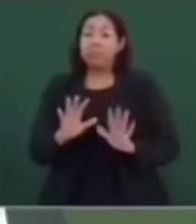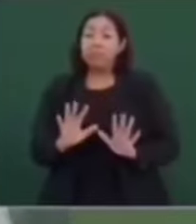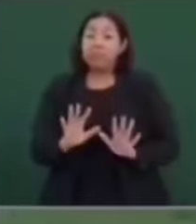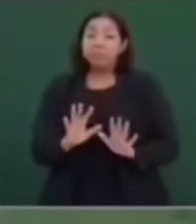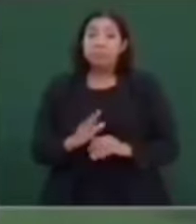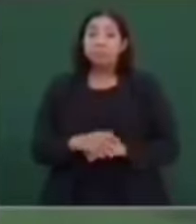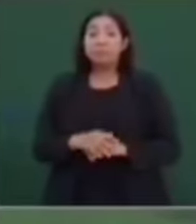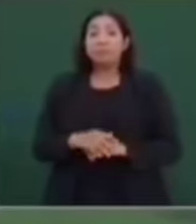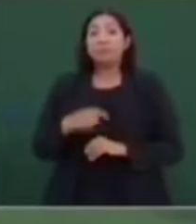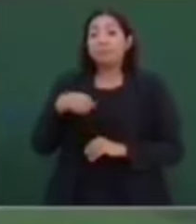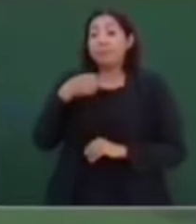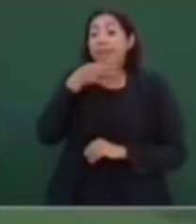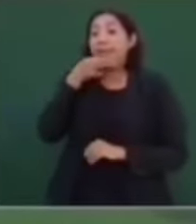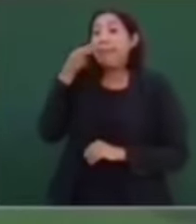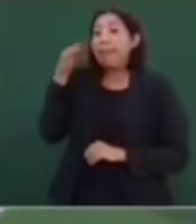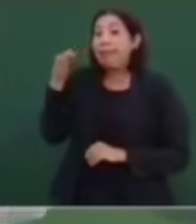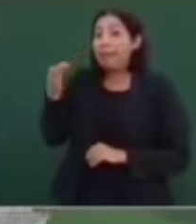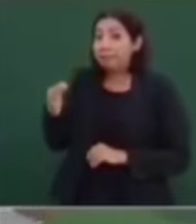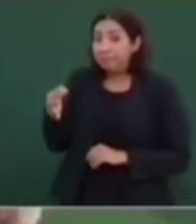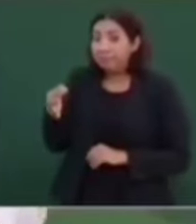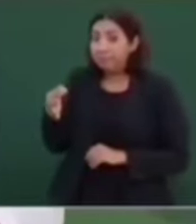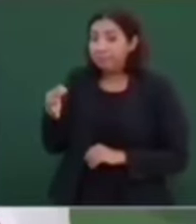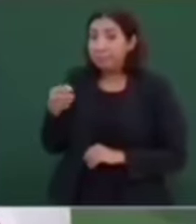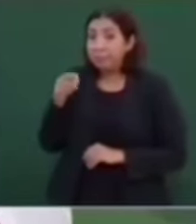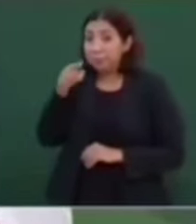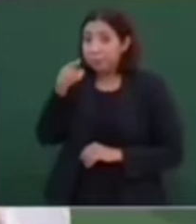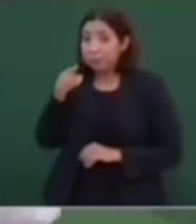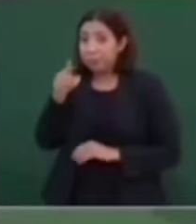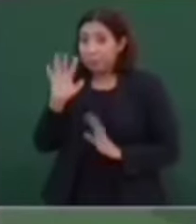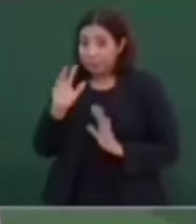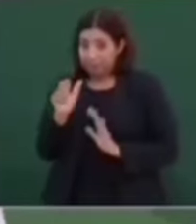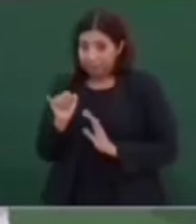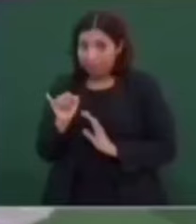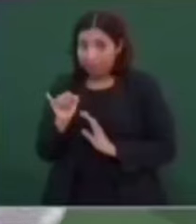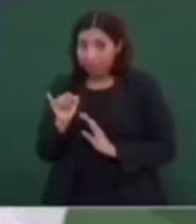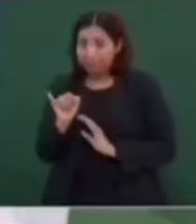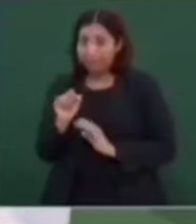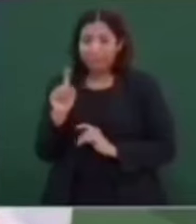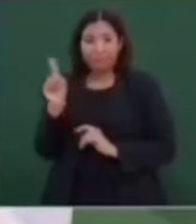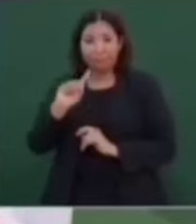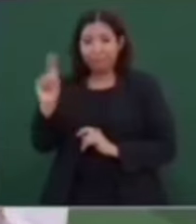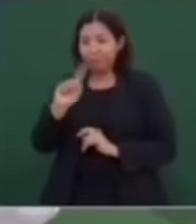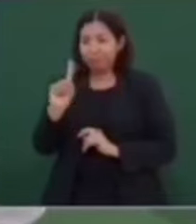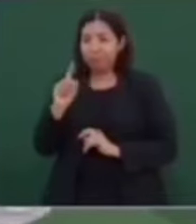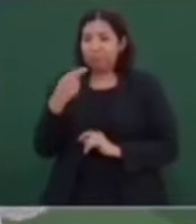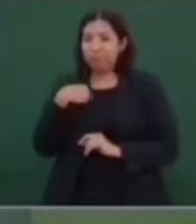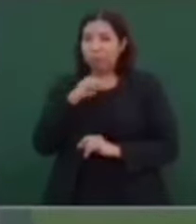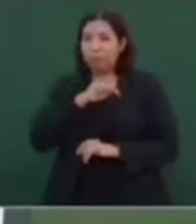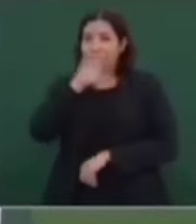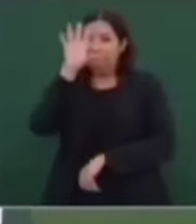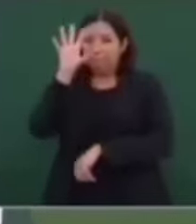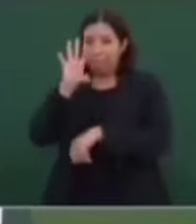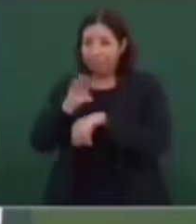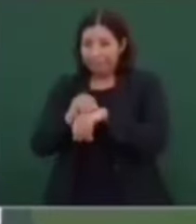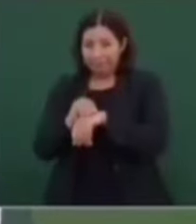eso, porque nosotros no vamos a dejar este